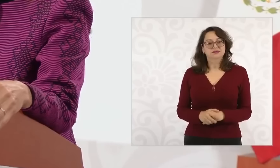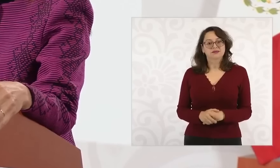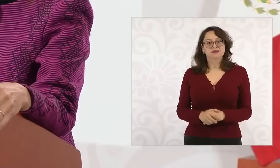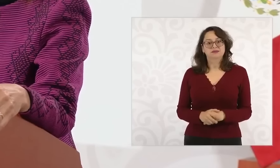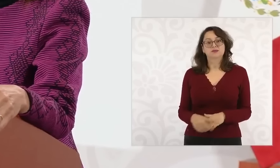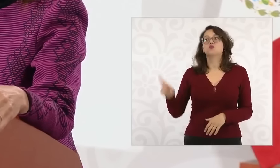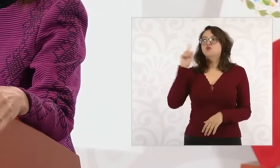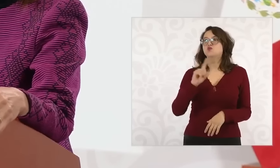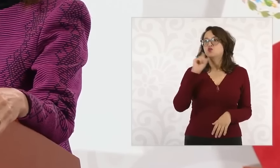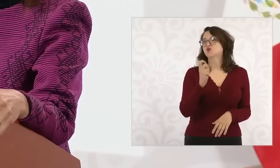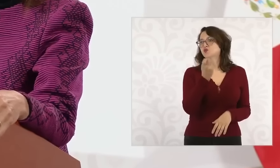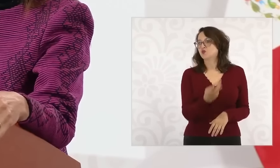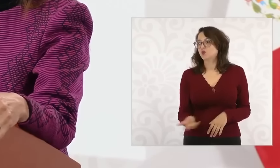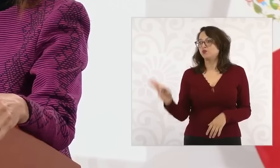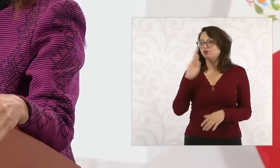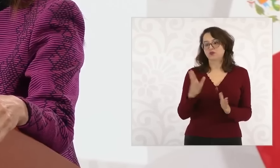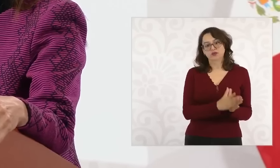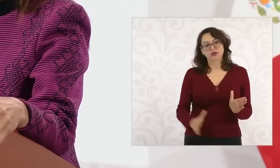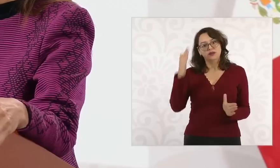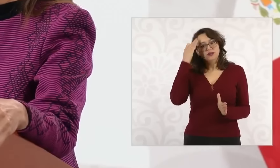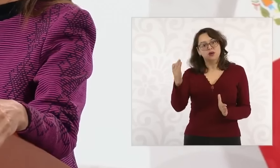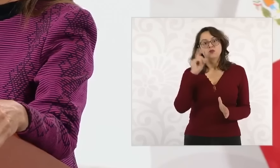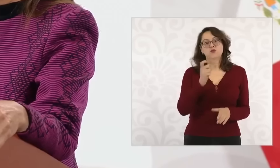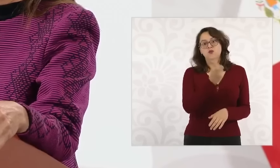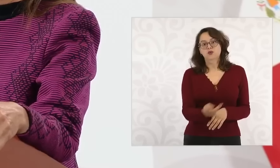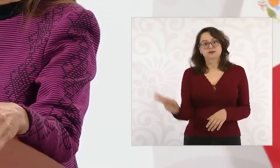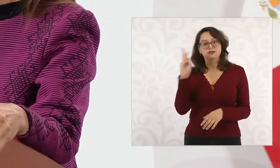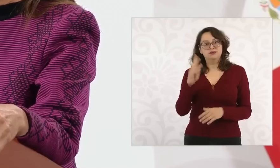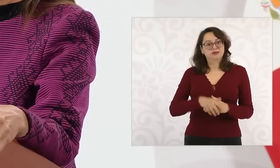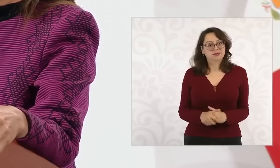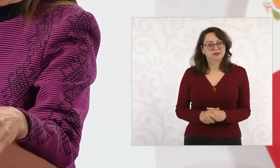Las mujeres, tiempo de mujeres,